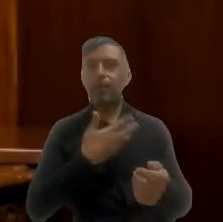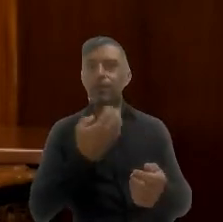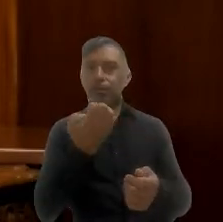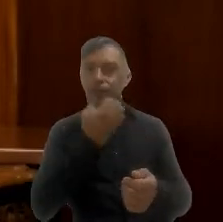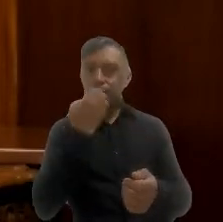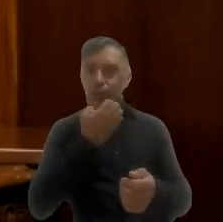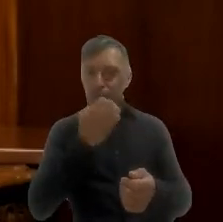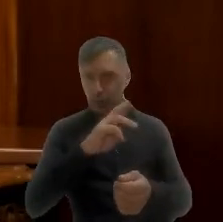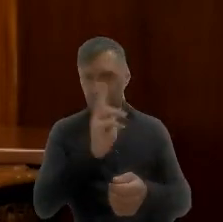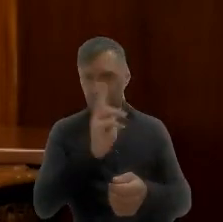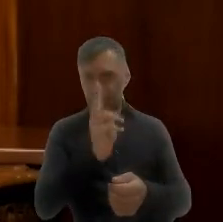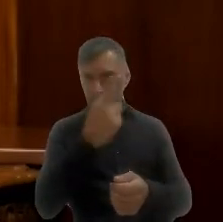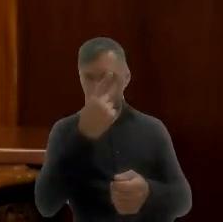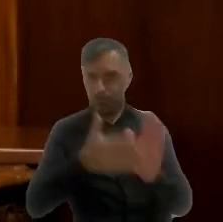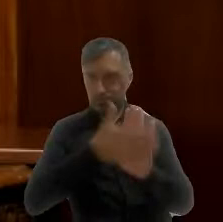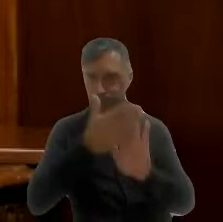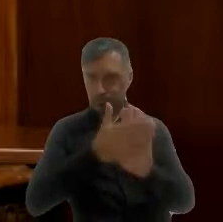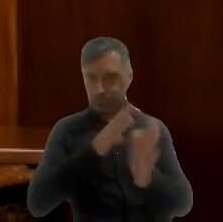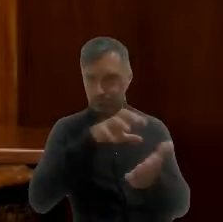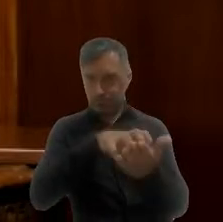educativo.